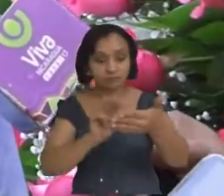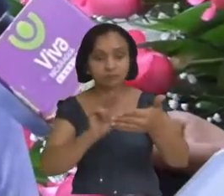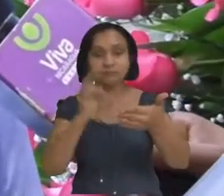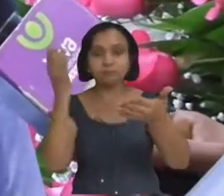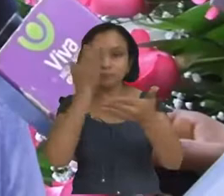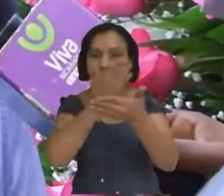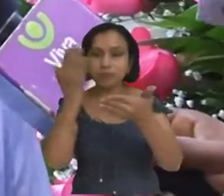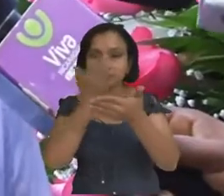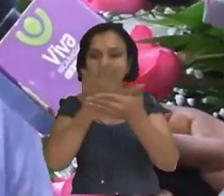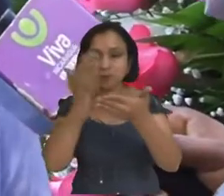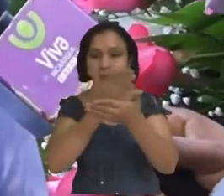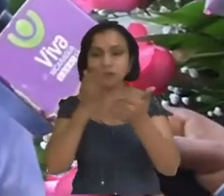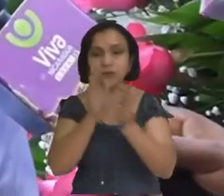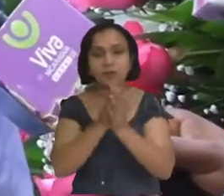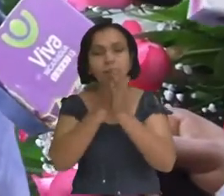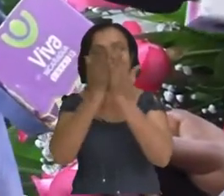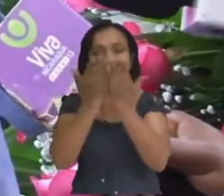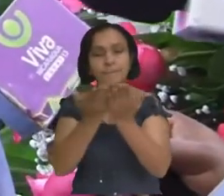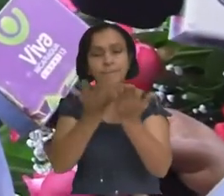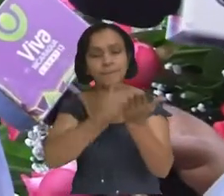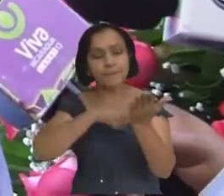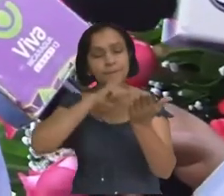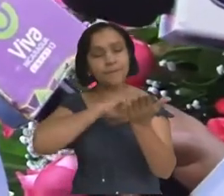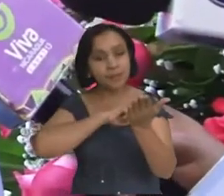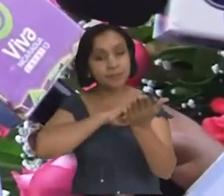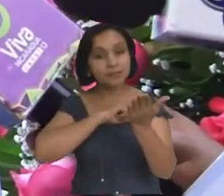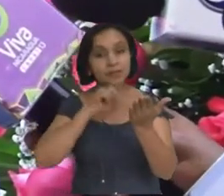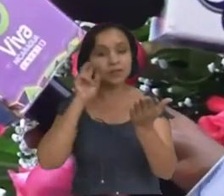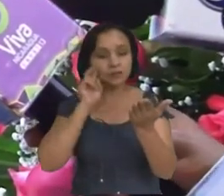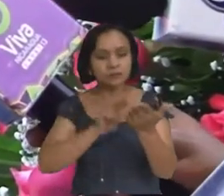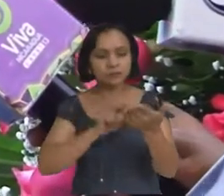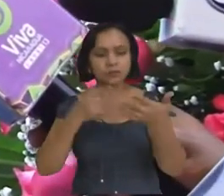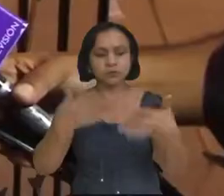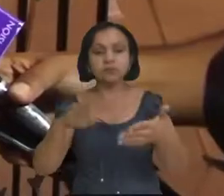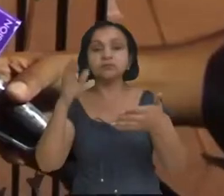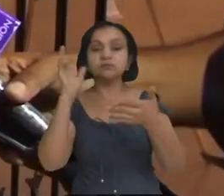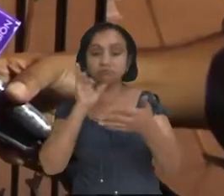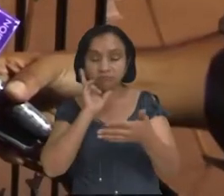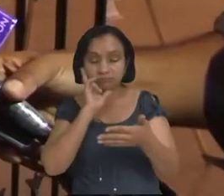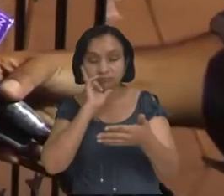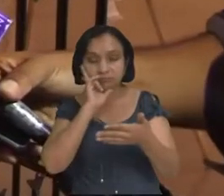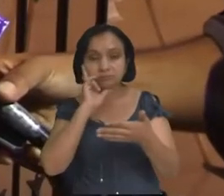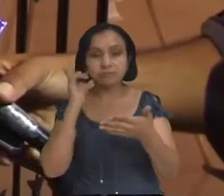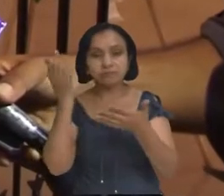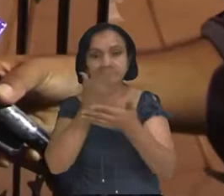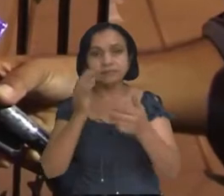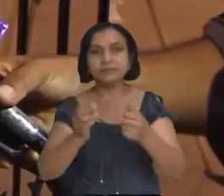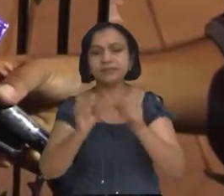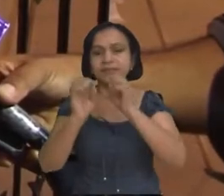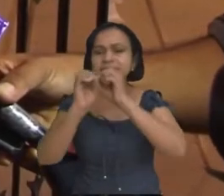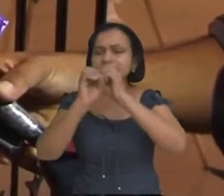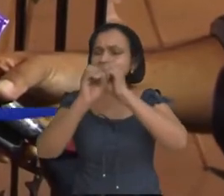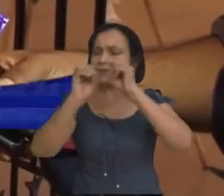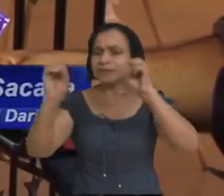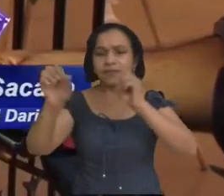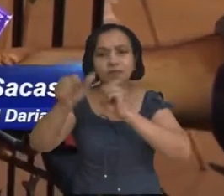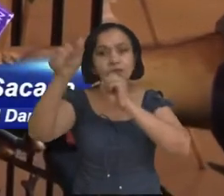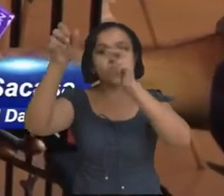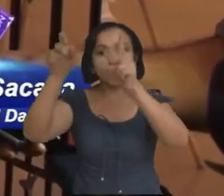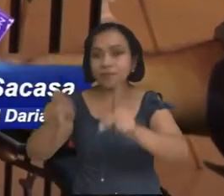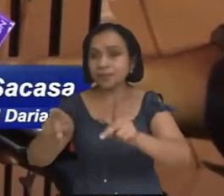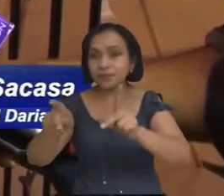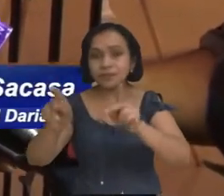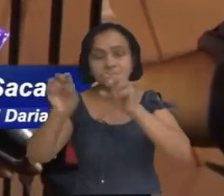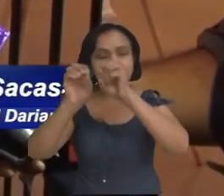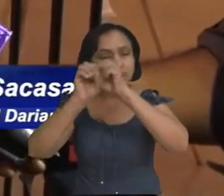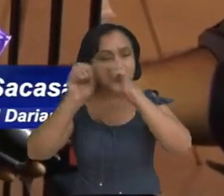donde se estudia literatura hispanoamericana, se estudia Rubén Darío. No ha habido nadie, como dijo el poeta español